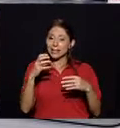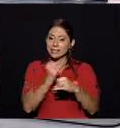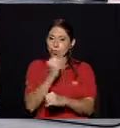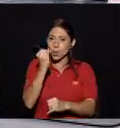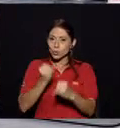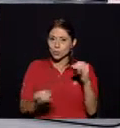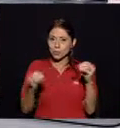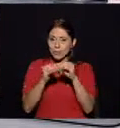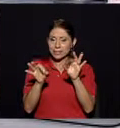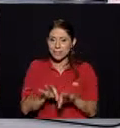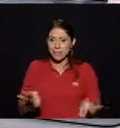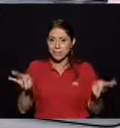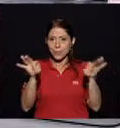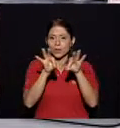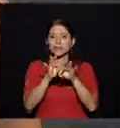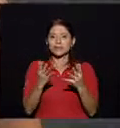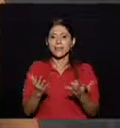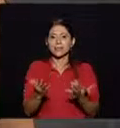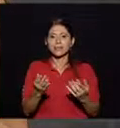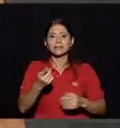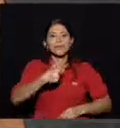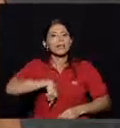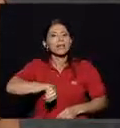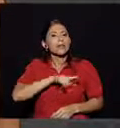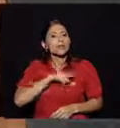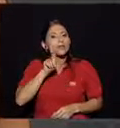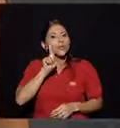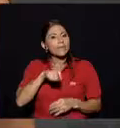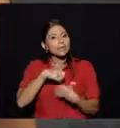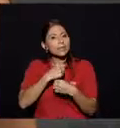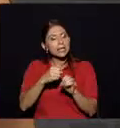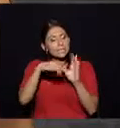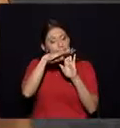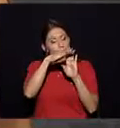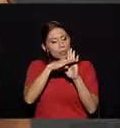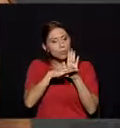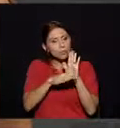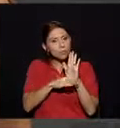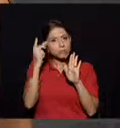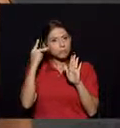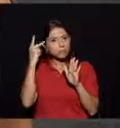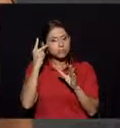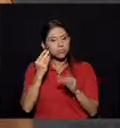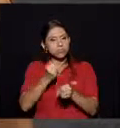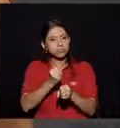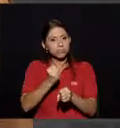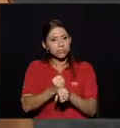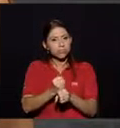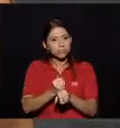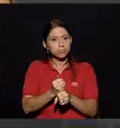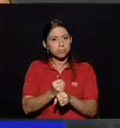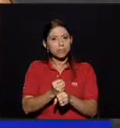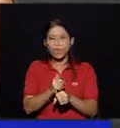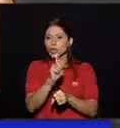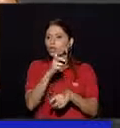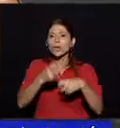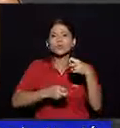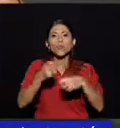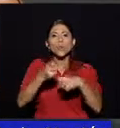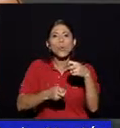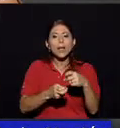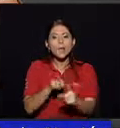importantes es que tenemos que generar una política de empleo de manera que, o sea, no es un problema que el mercado